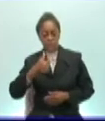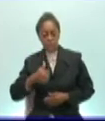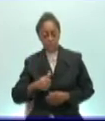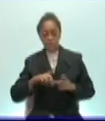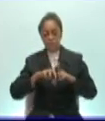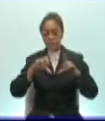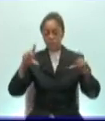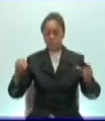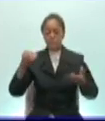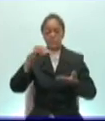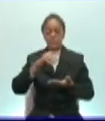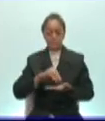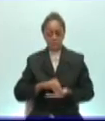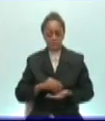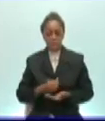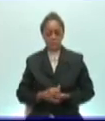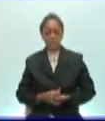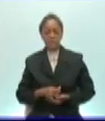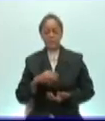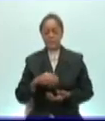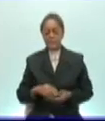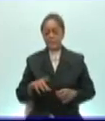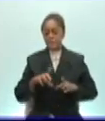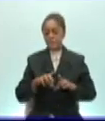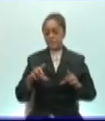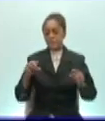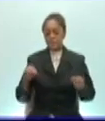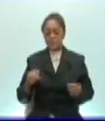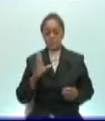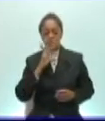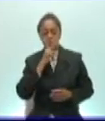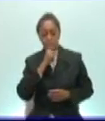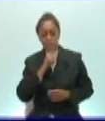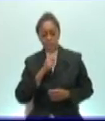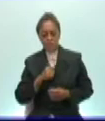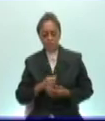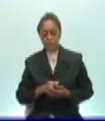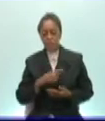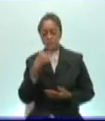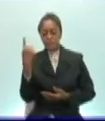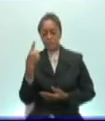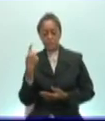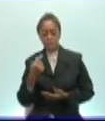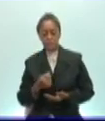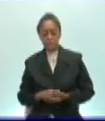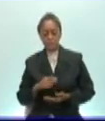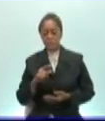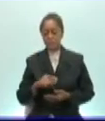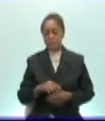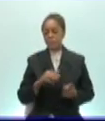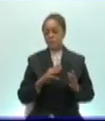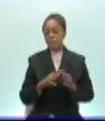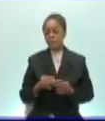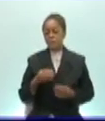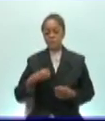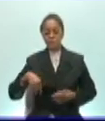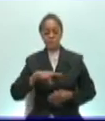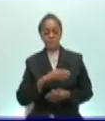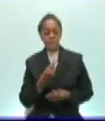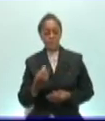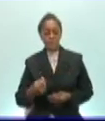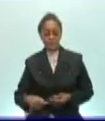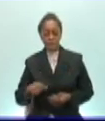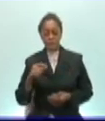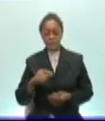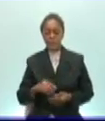su ubicación, que es una isla llena de cosas lindas desde el punto de vista natural. Sin embargo, estaba habitada por una plaga que